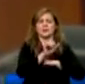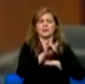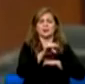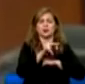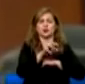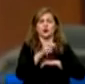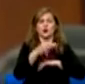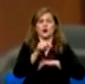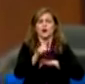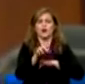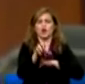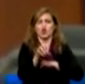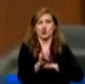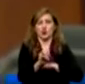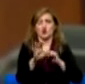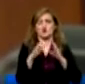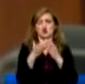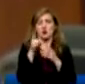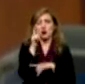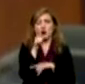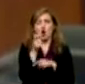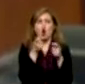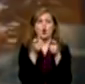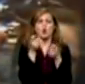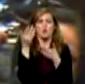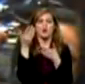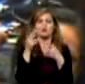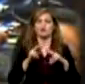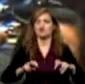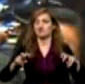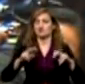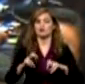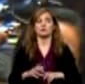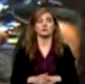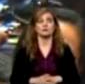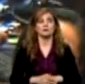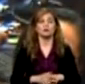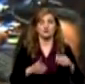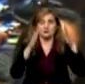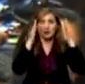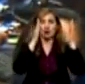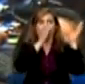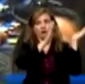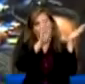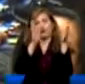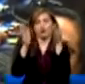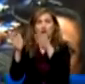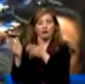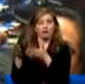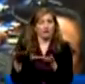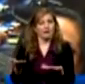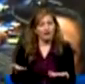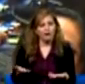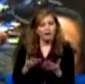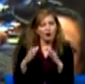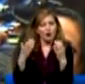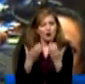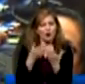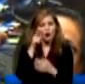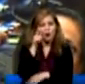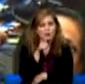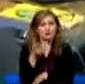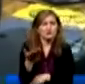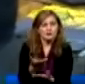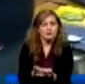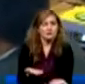de Fiscalización y Control Político investigue. Tratan de desviar la atención y van a proponer llevarlo a la Comisión de